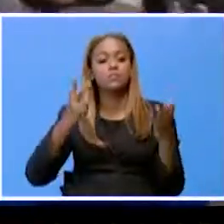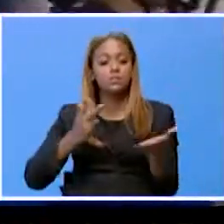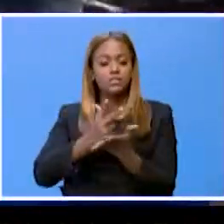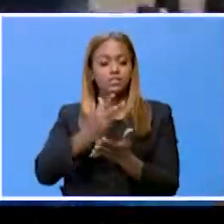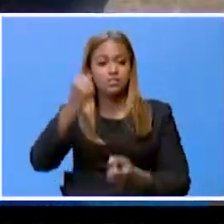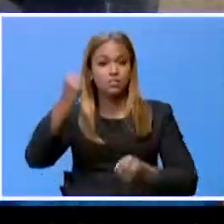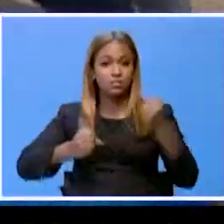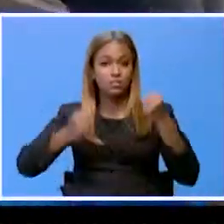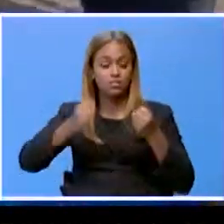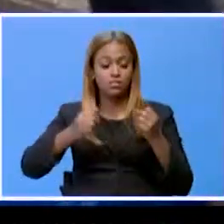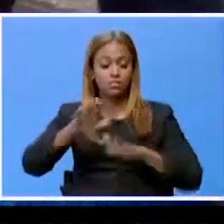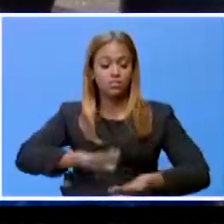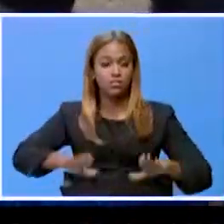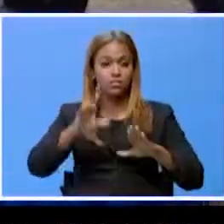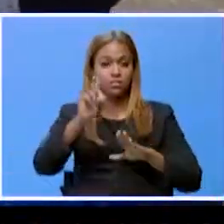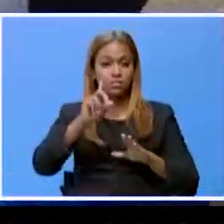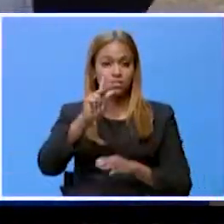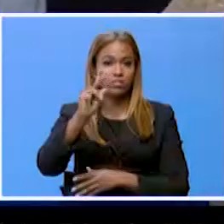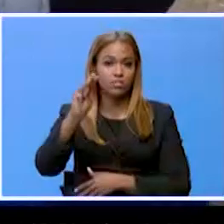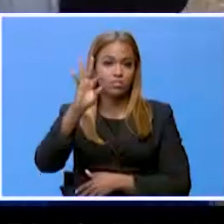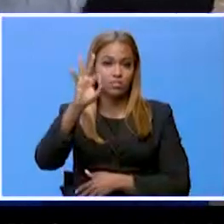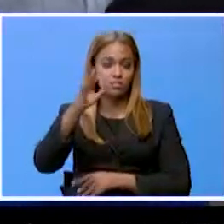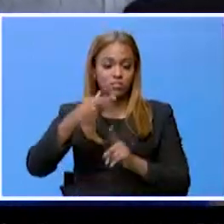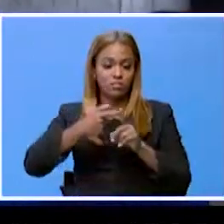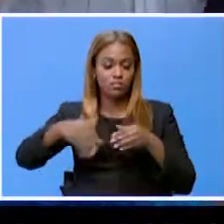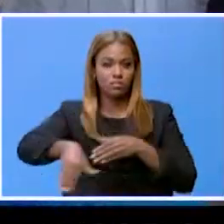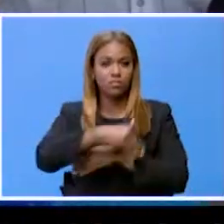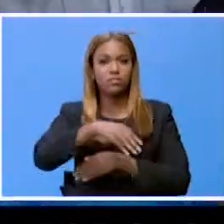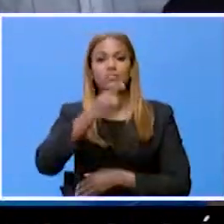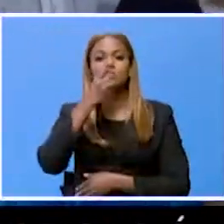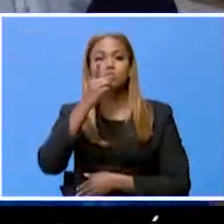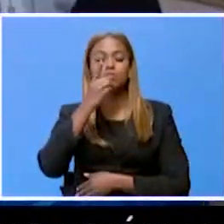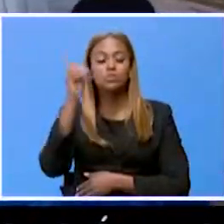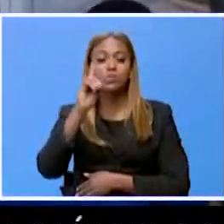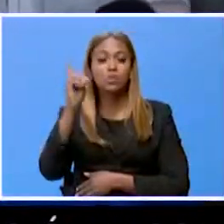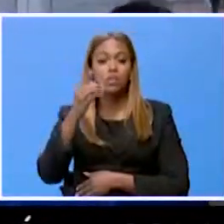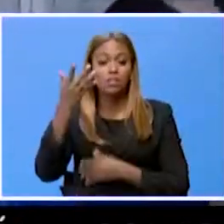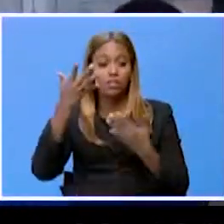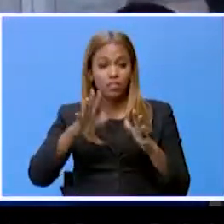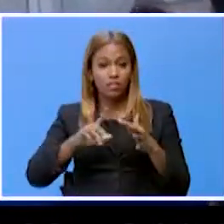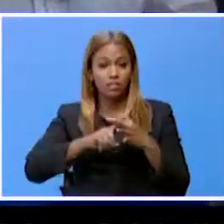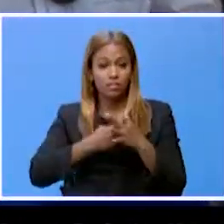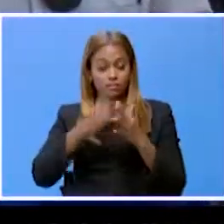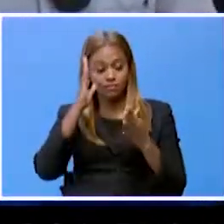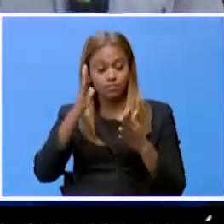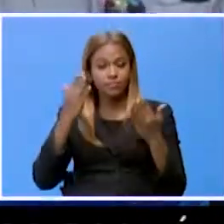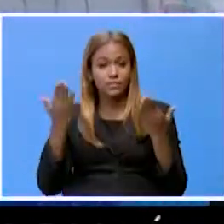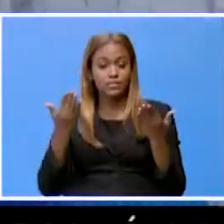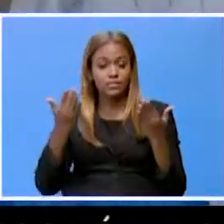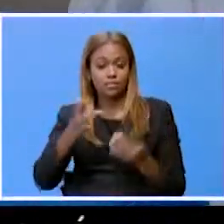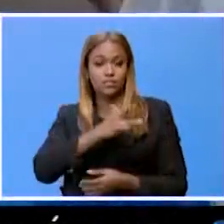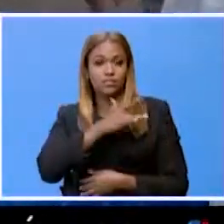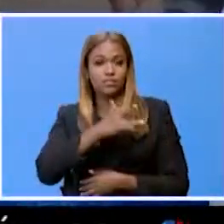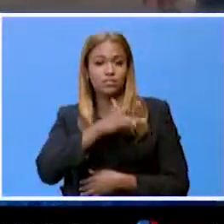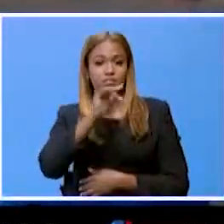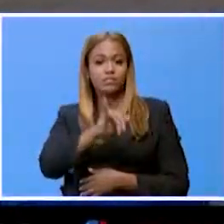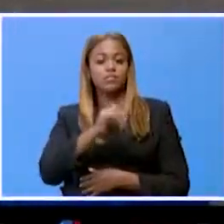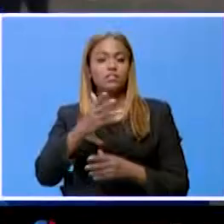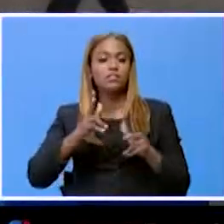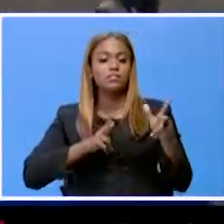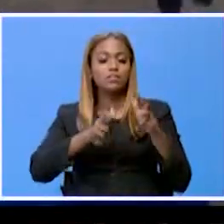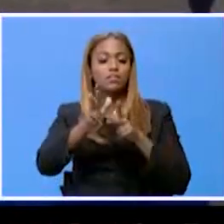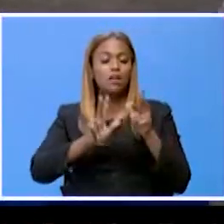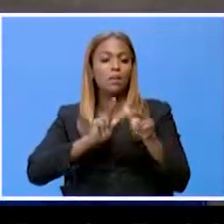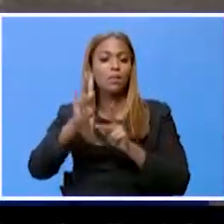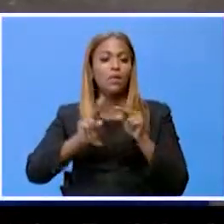de autobuses ubicada en el kilómetro 9 de la autopista Duarte, donde desde ya se comienza a sentir ese flujo de